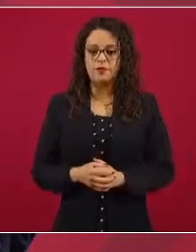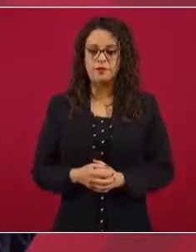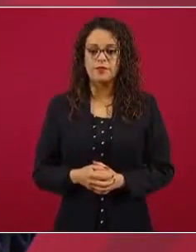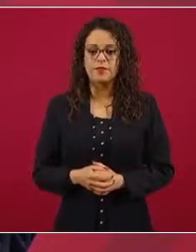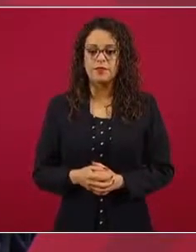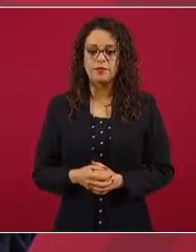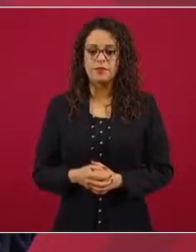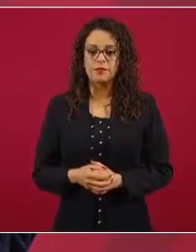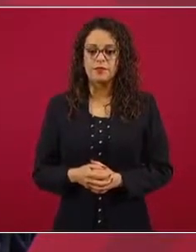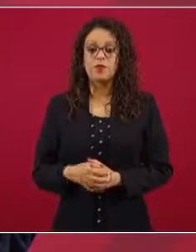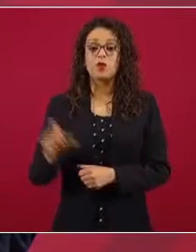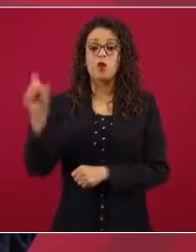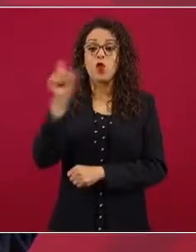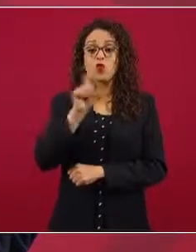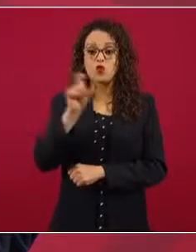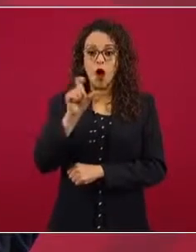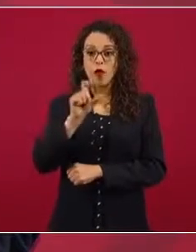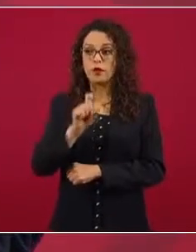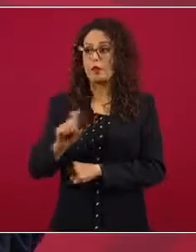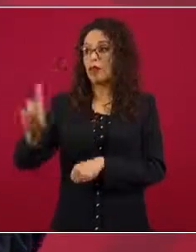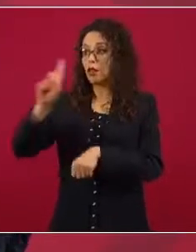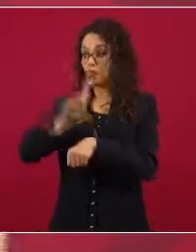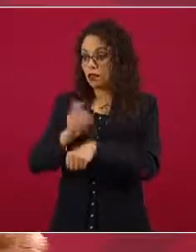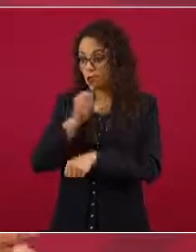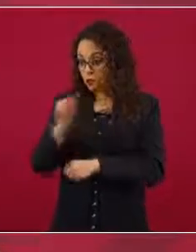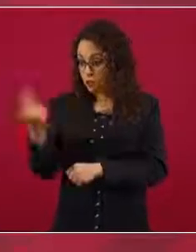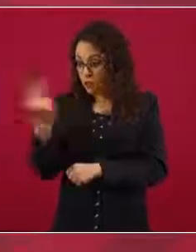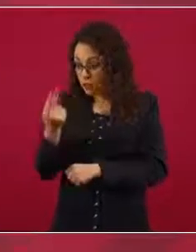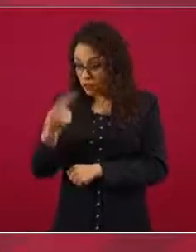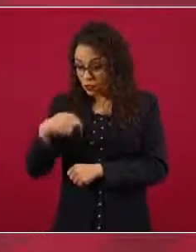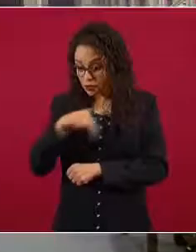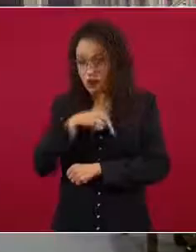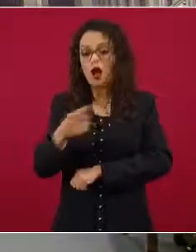cuando nos toque la vacuna. Pero si quieren,